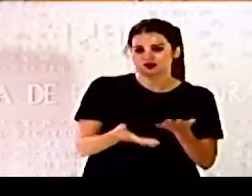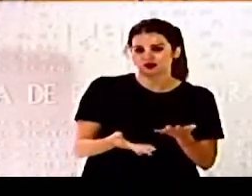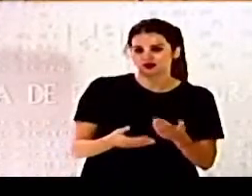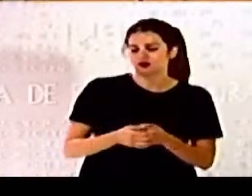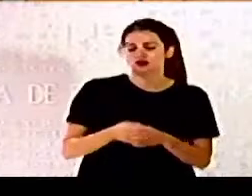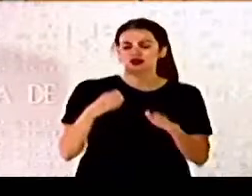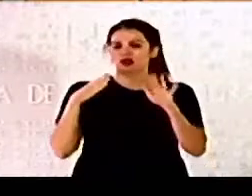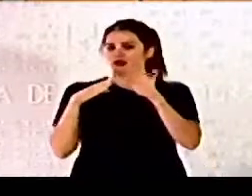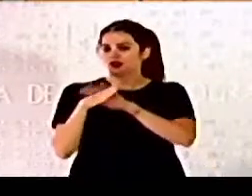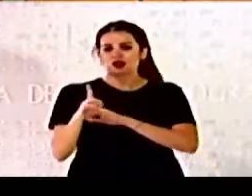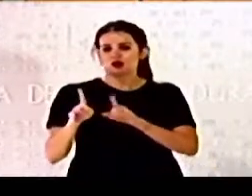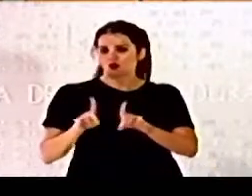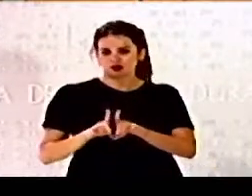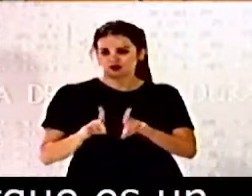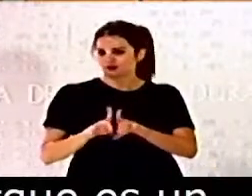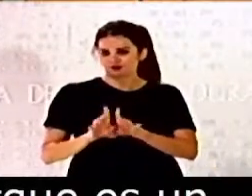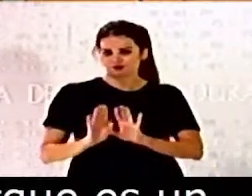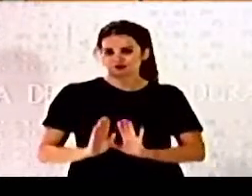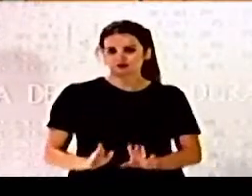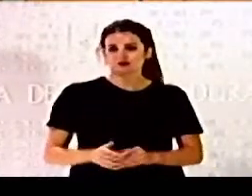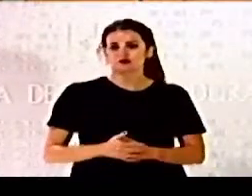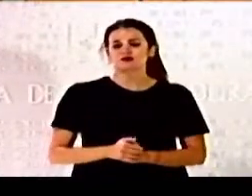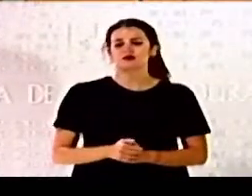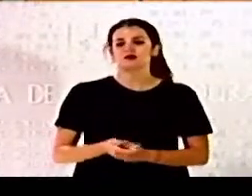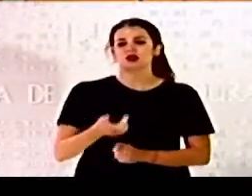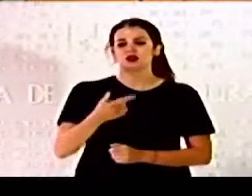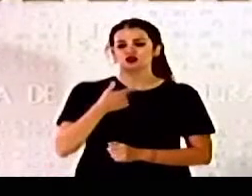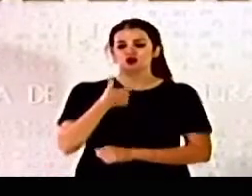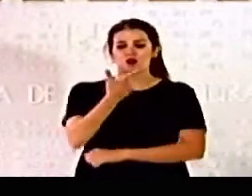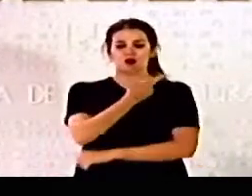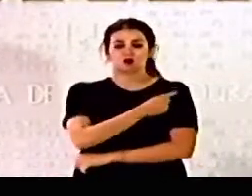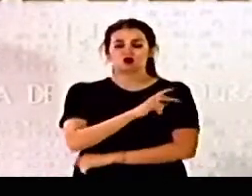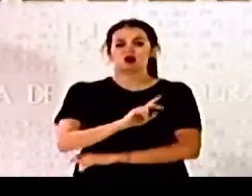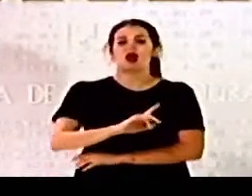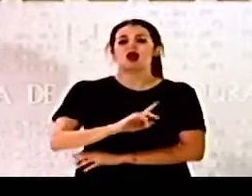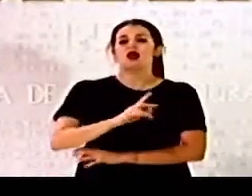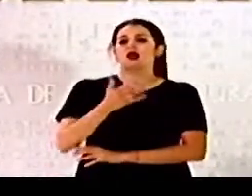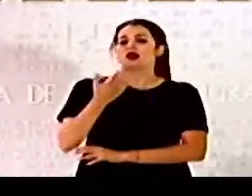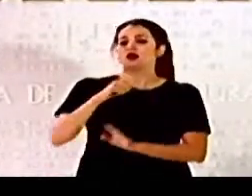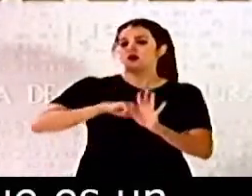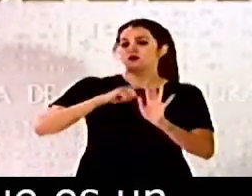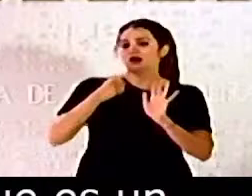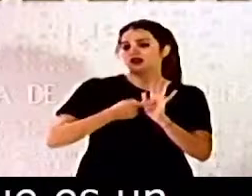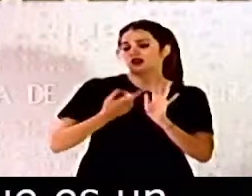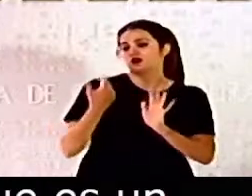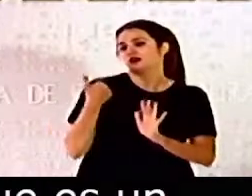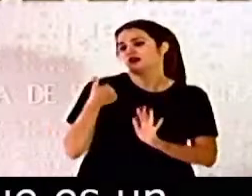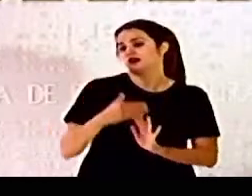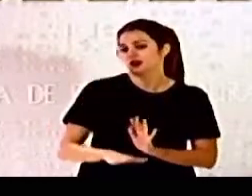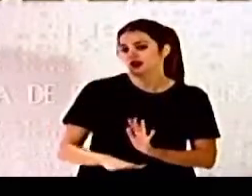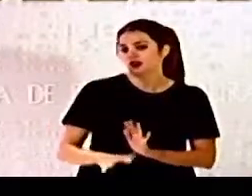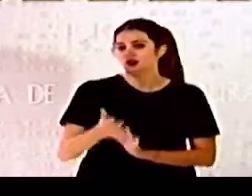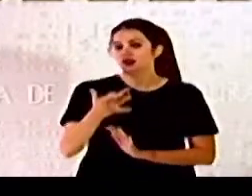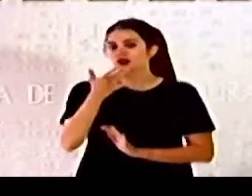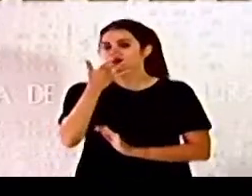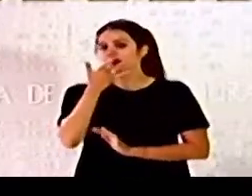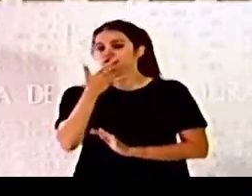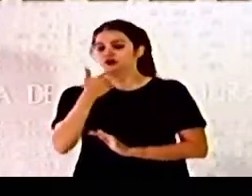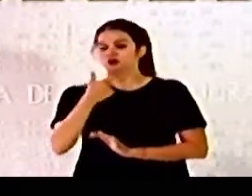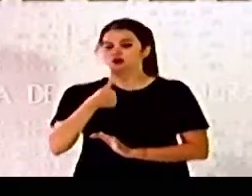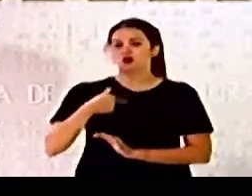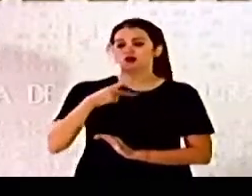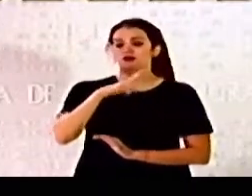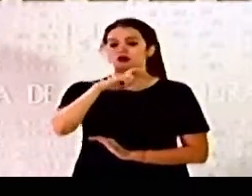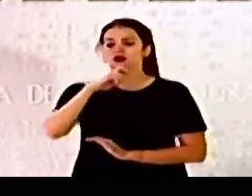Está correcta. La entrada igual. Yo estoy doblemente vacunado. Si no tengo reserva en ninguno de los